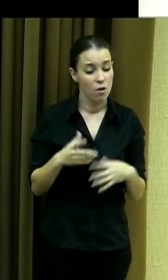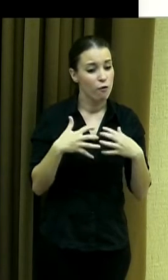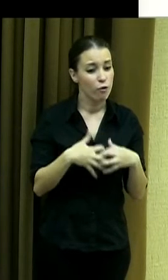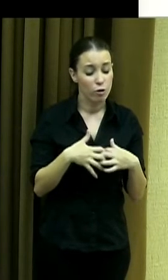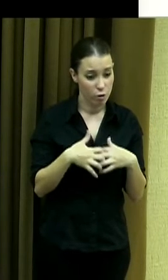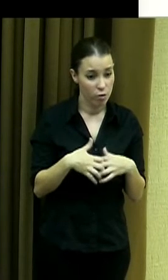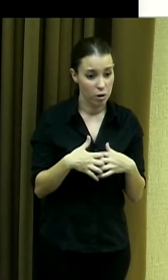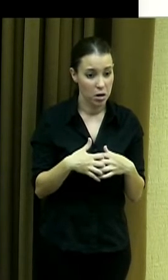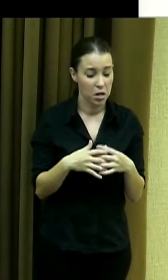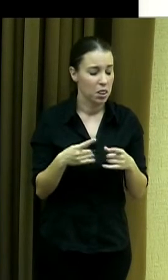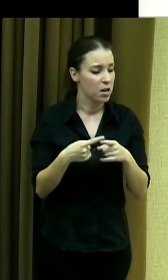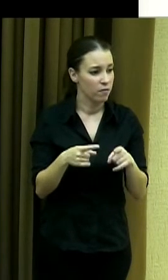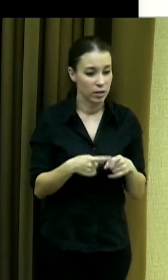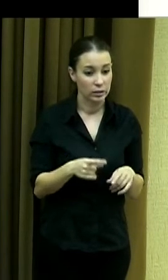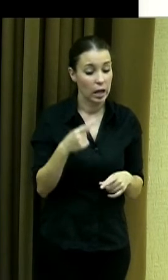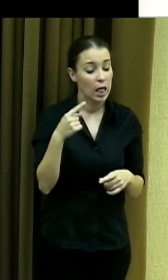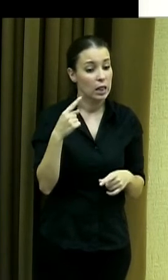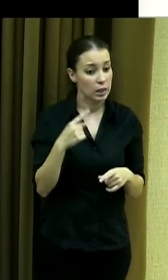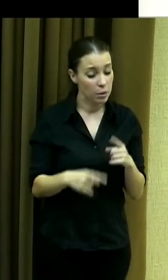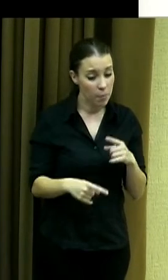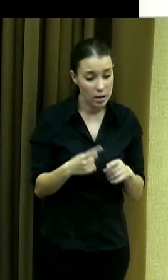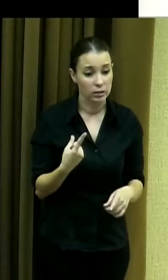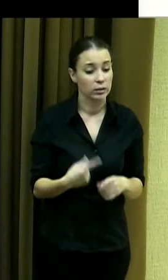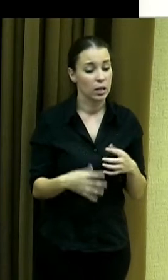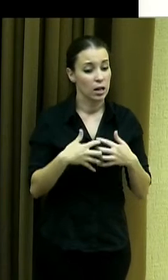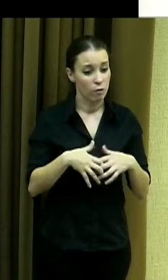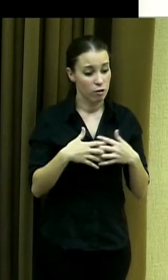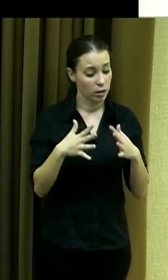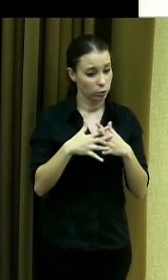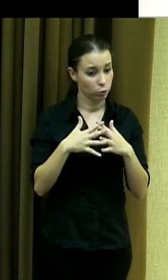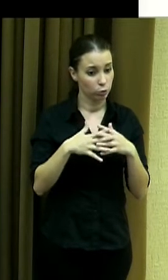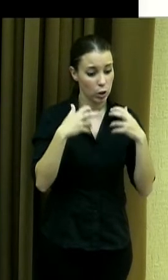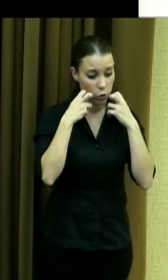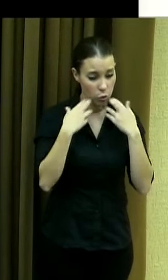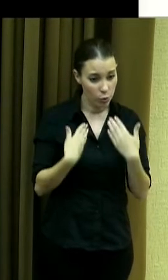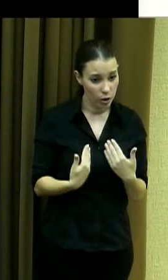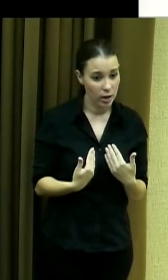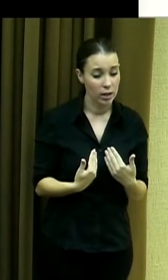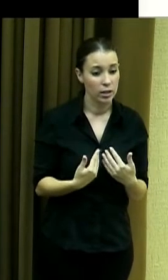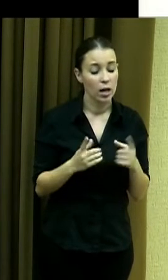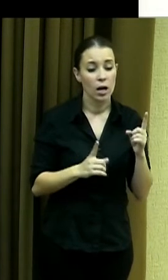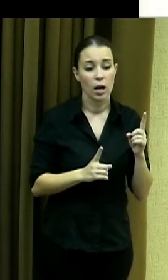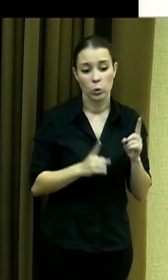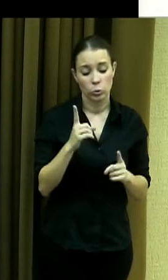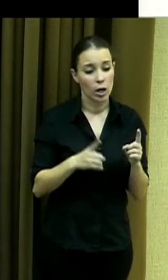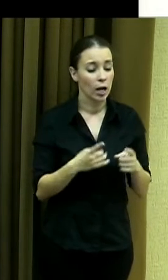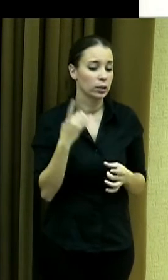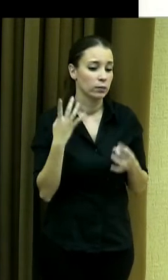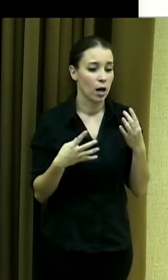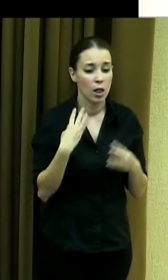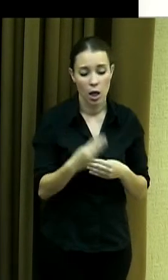funcionar, ¿vale? Según las funciones, las estructuras corporales que tiene, pueden realizar una serie de actividades o no, y eso le